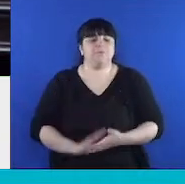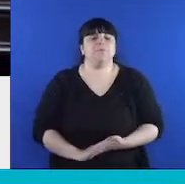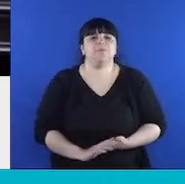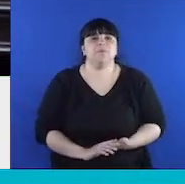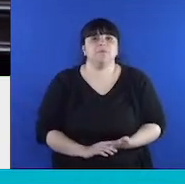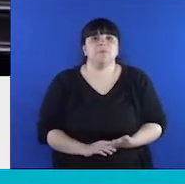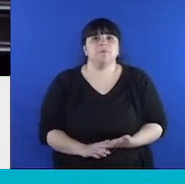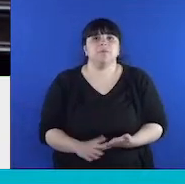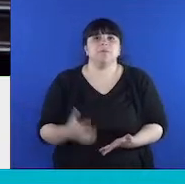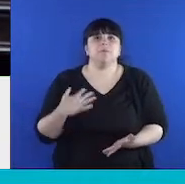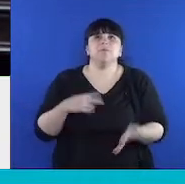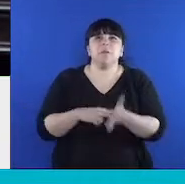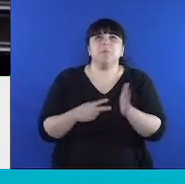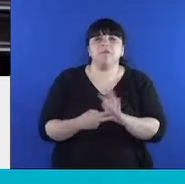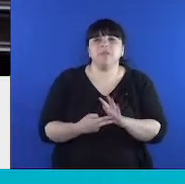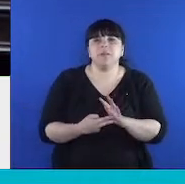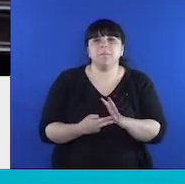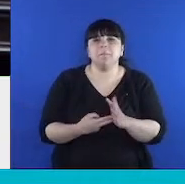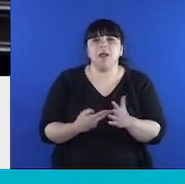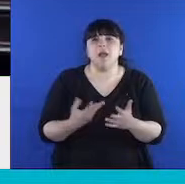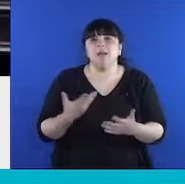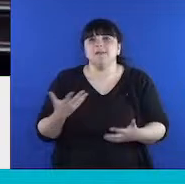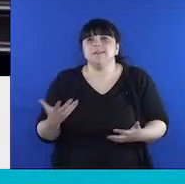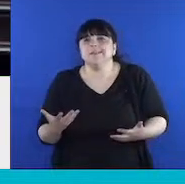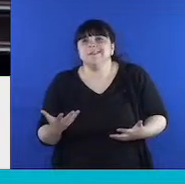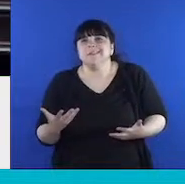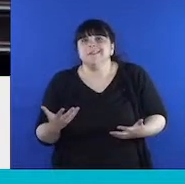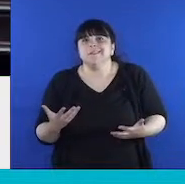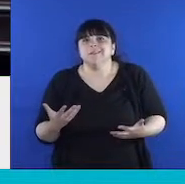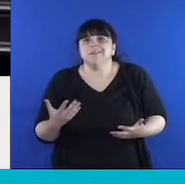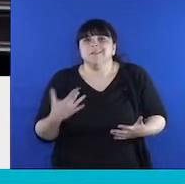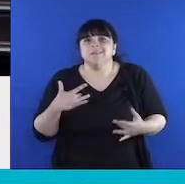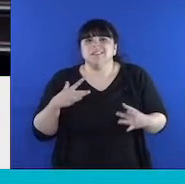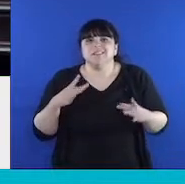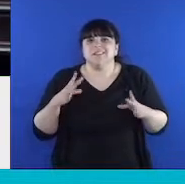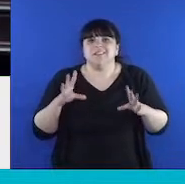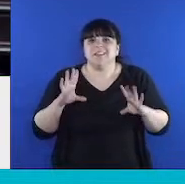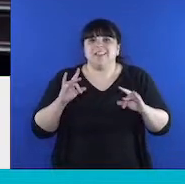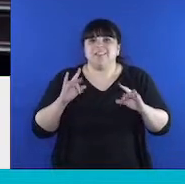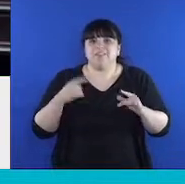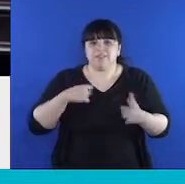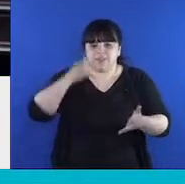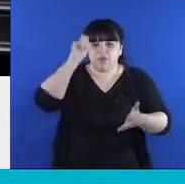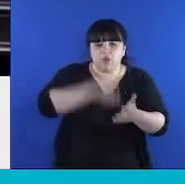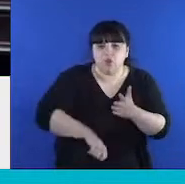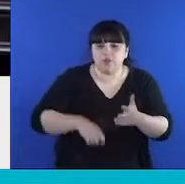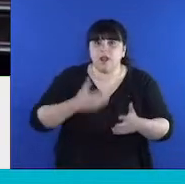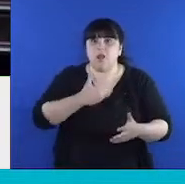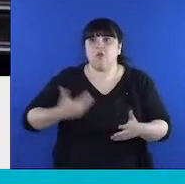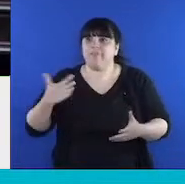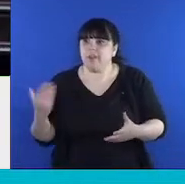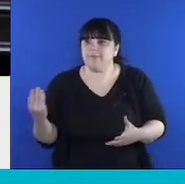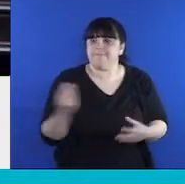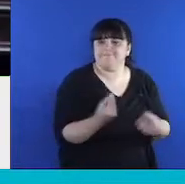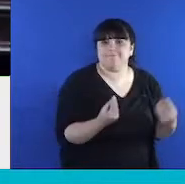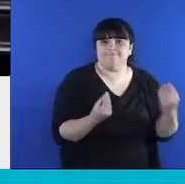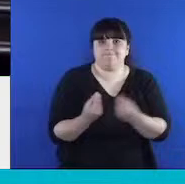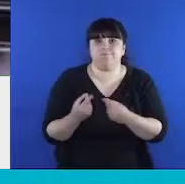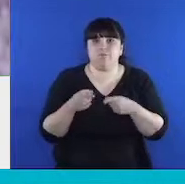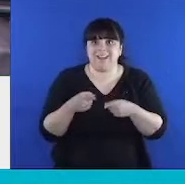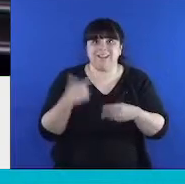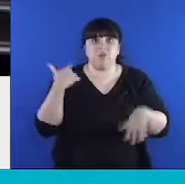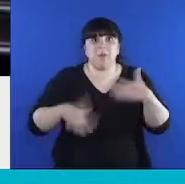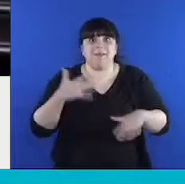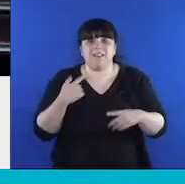nos complica seguir con los procedimientos de contrataciones del Estado y eso conspira contra las emergencias. Un